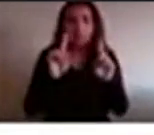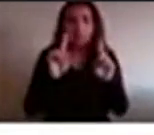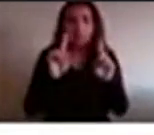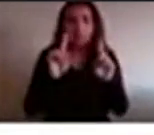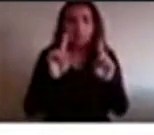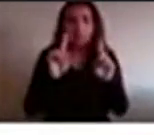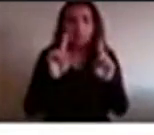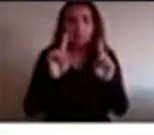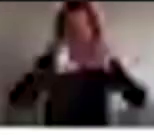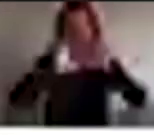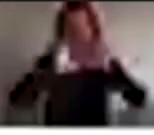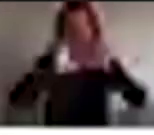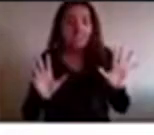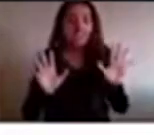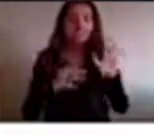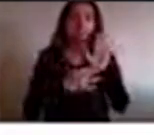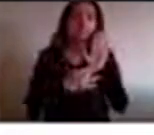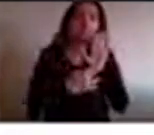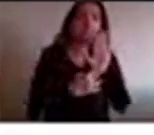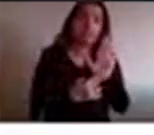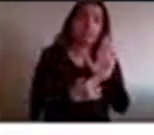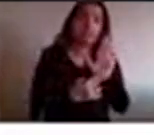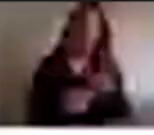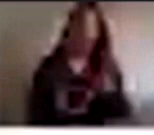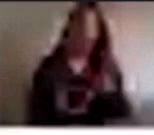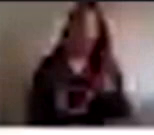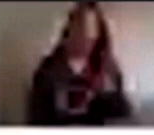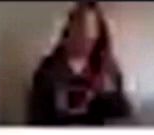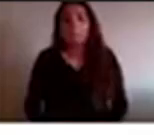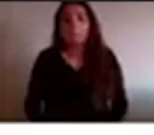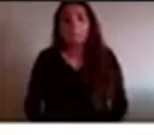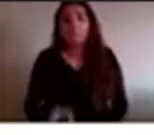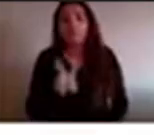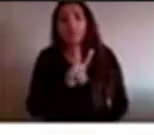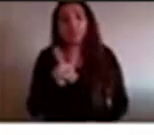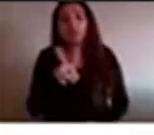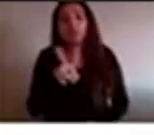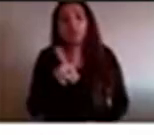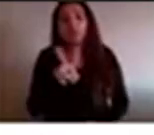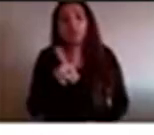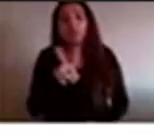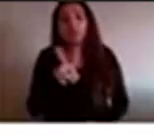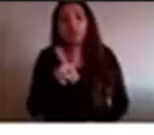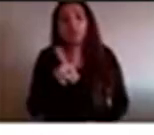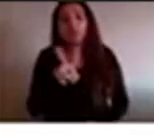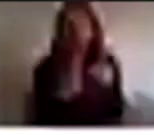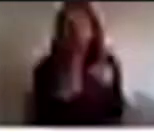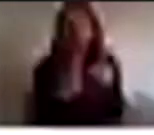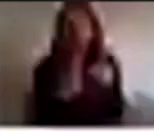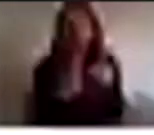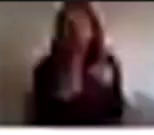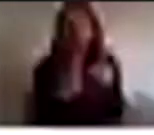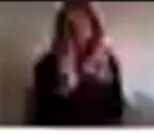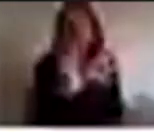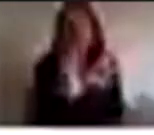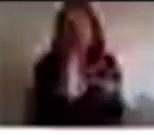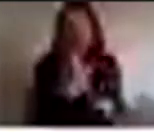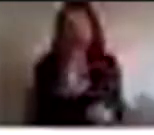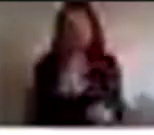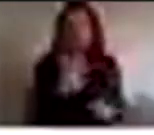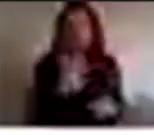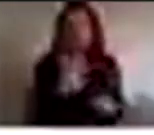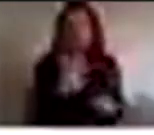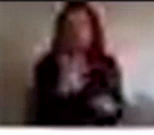aclarado durante las presentaciones que nos hicieron Campolías y Constanza. No nos queda sino agradecerles nuevamente a ustedes dos por haber